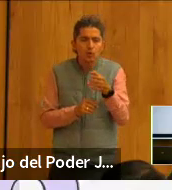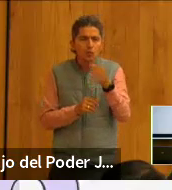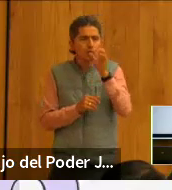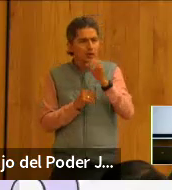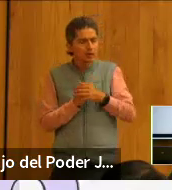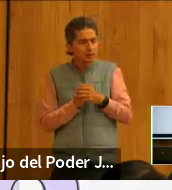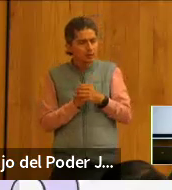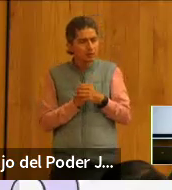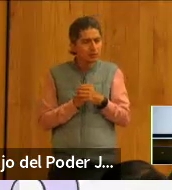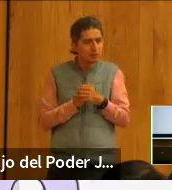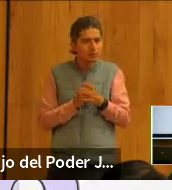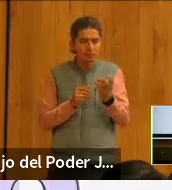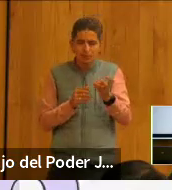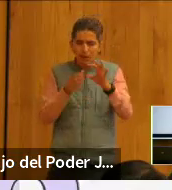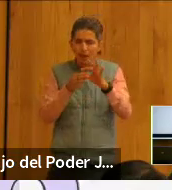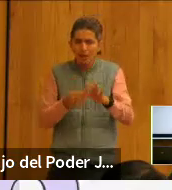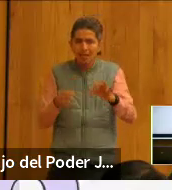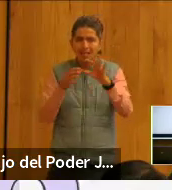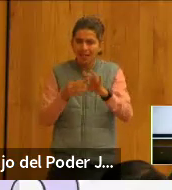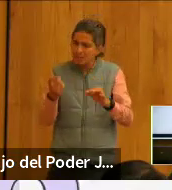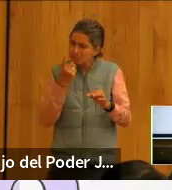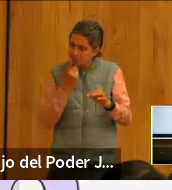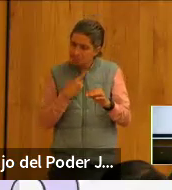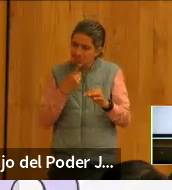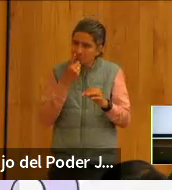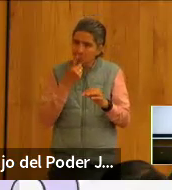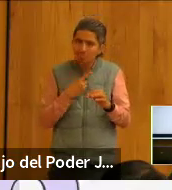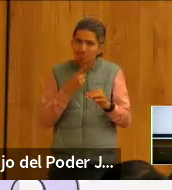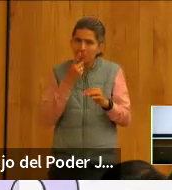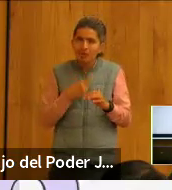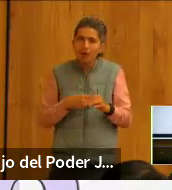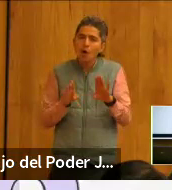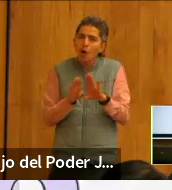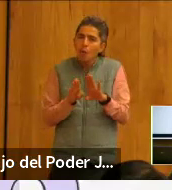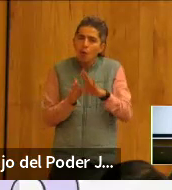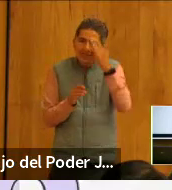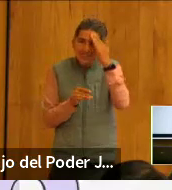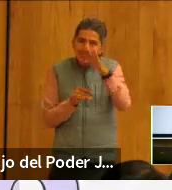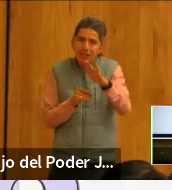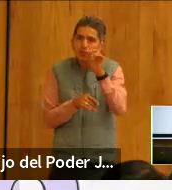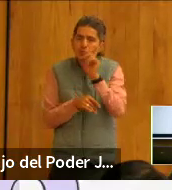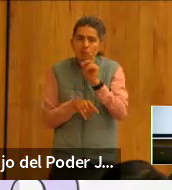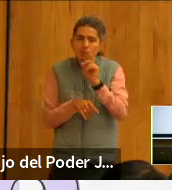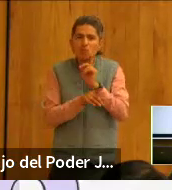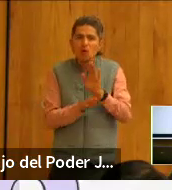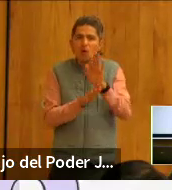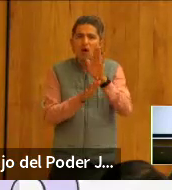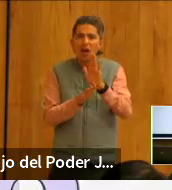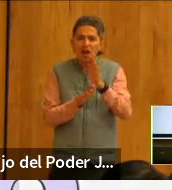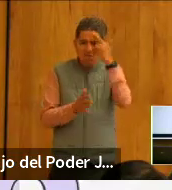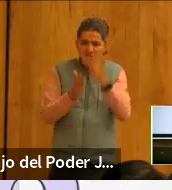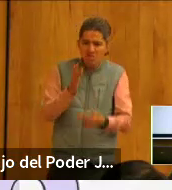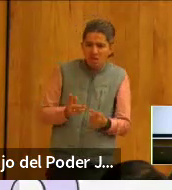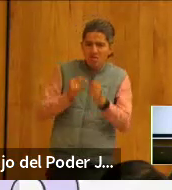esas narrativas que vienen a platicarnos a nosotros como si la señora fuera criminal,